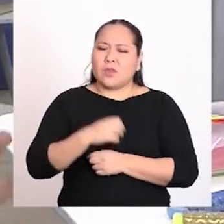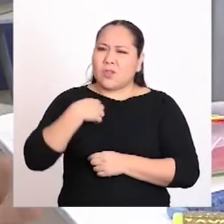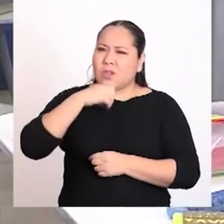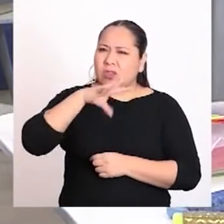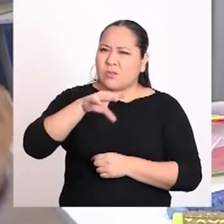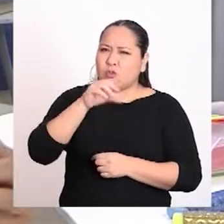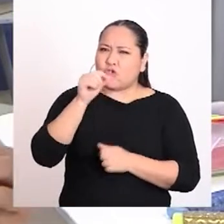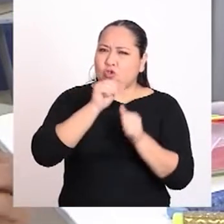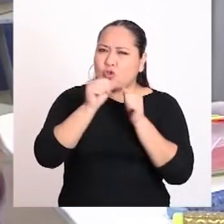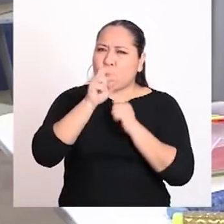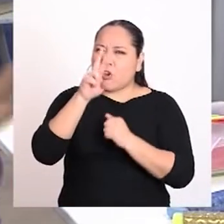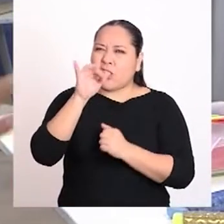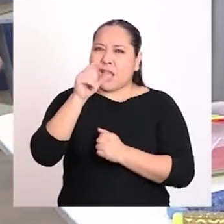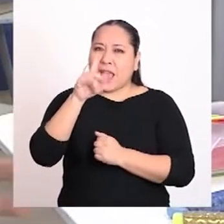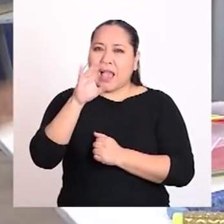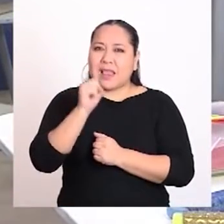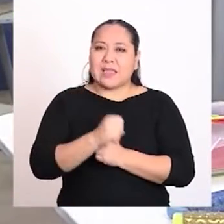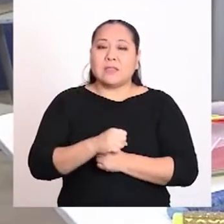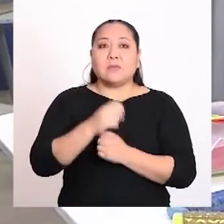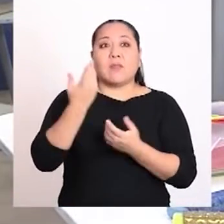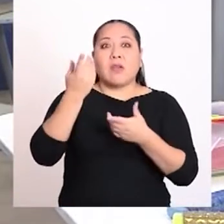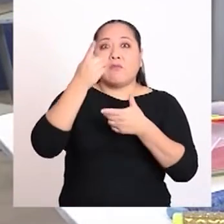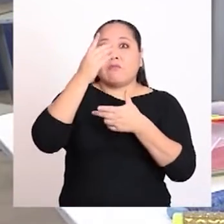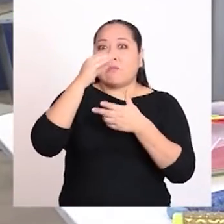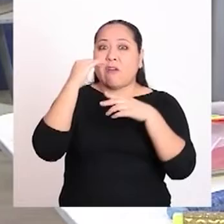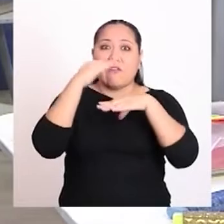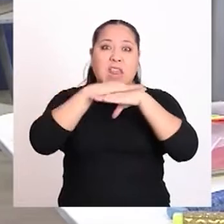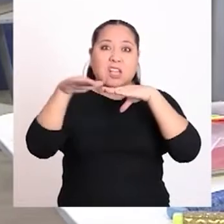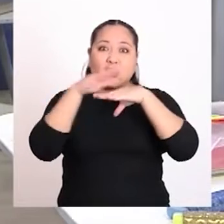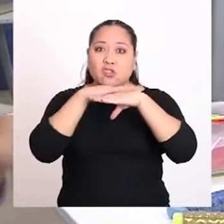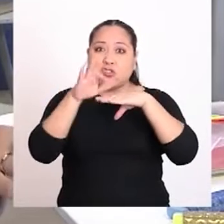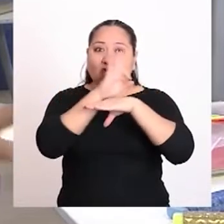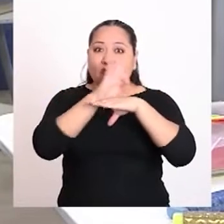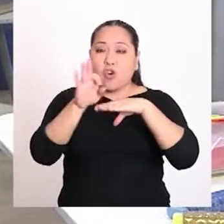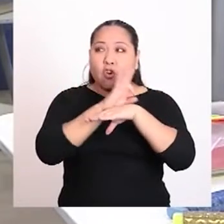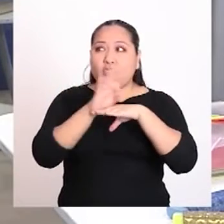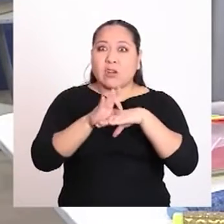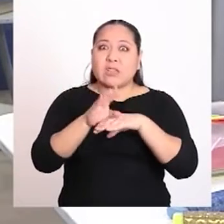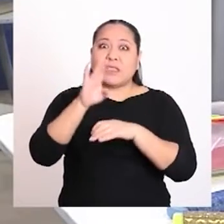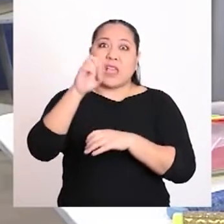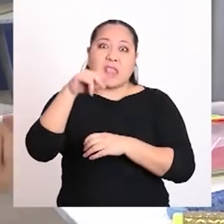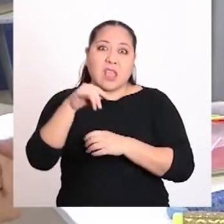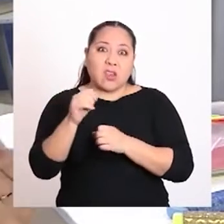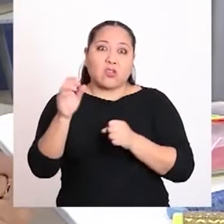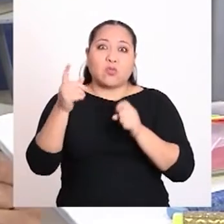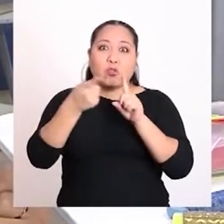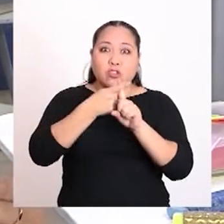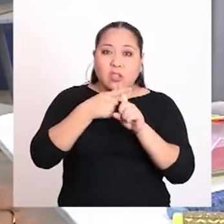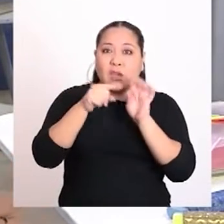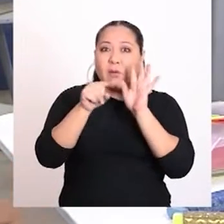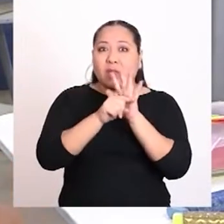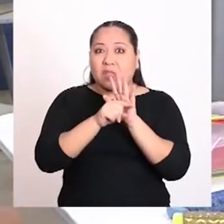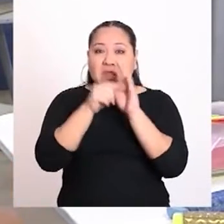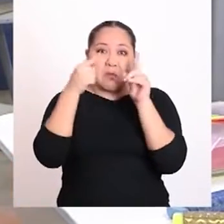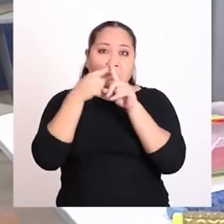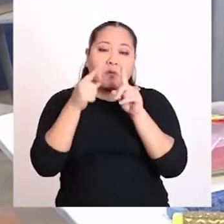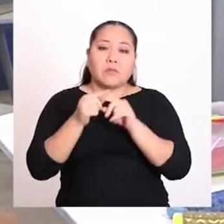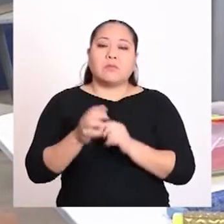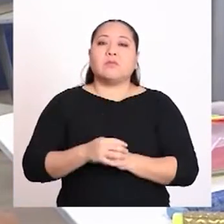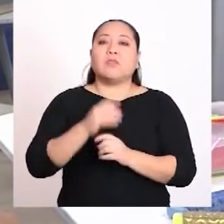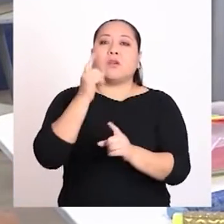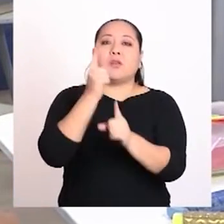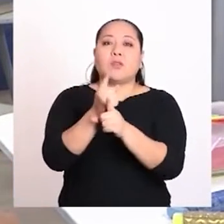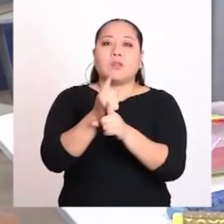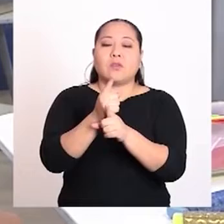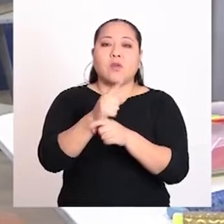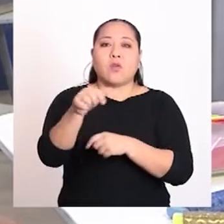decimos números reales, nos referimos a fracciones, decimales, enteros negativos y enteros positivos, ¿cierto? Correcto.